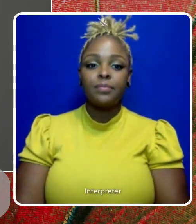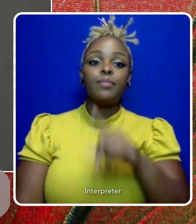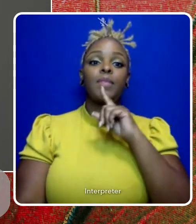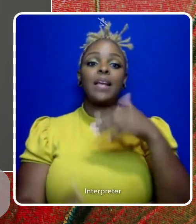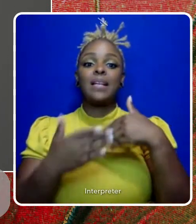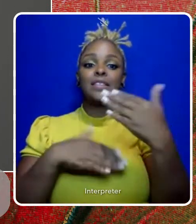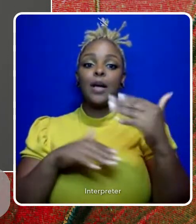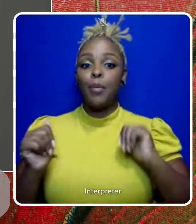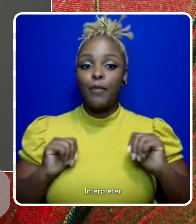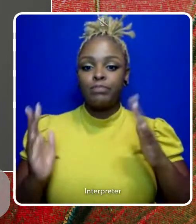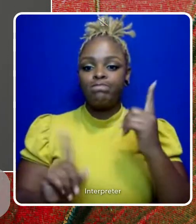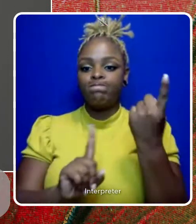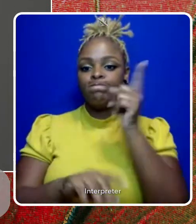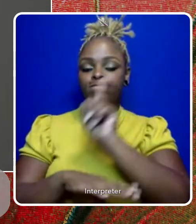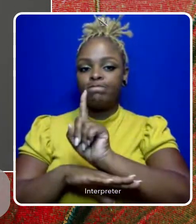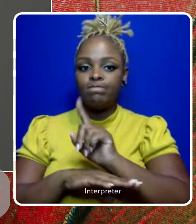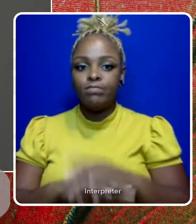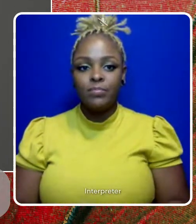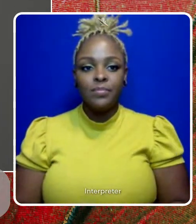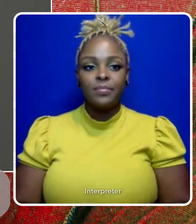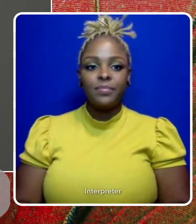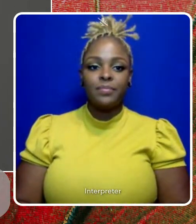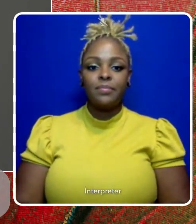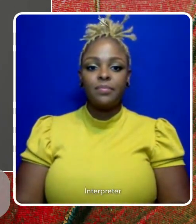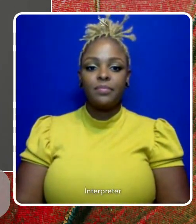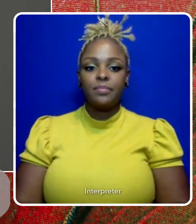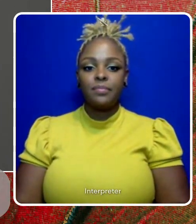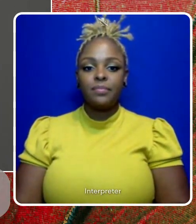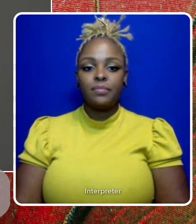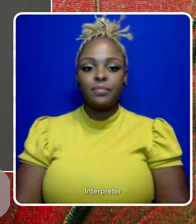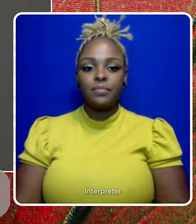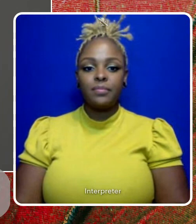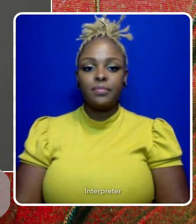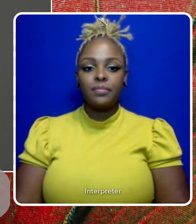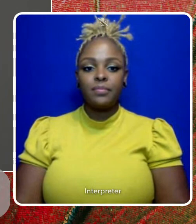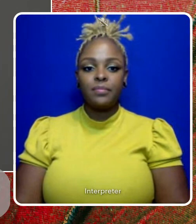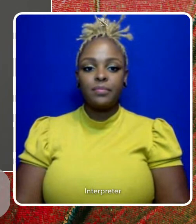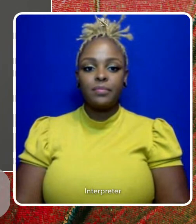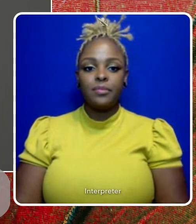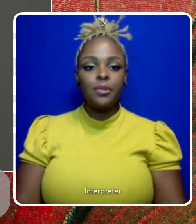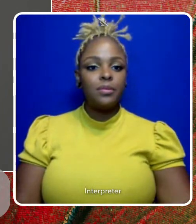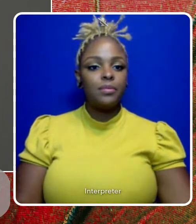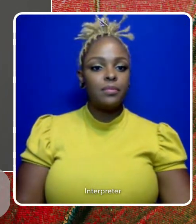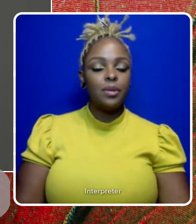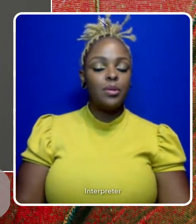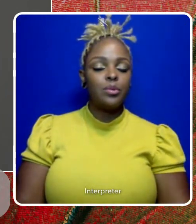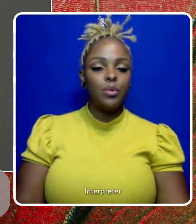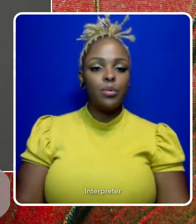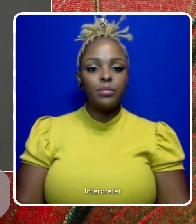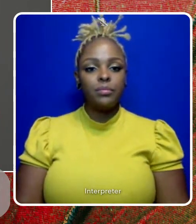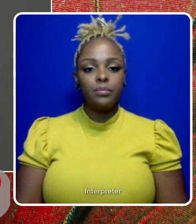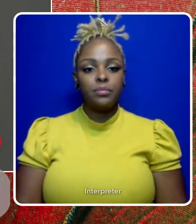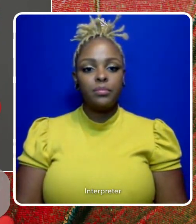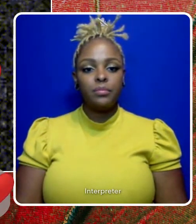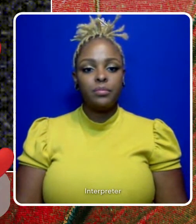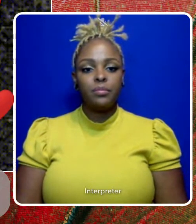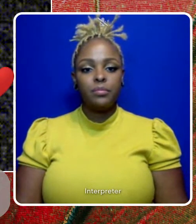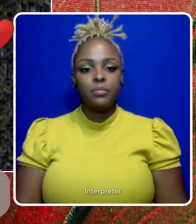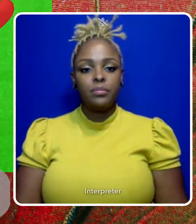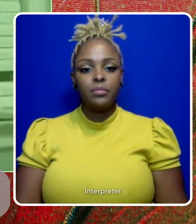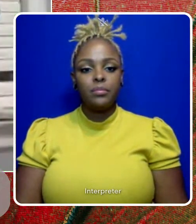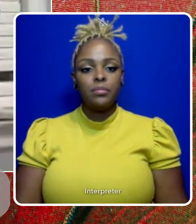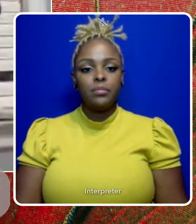nunca pudieron quemar. Somos las nietas de todas las brujas que nunca pudieron quemar. Somos las nietas de todas las brujas que